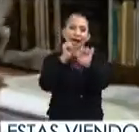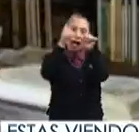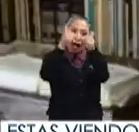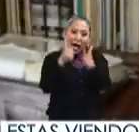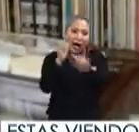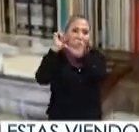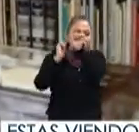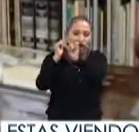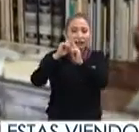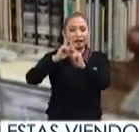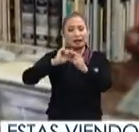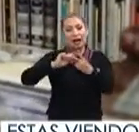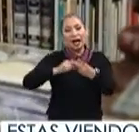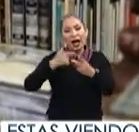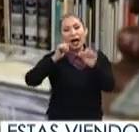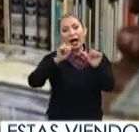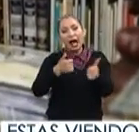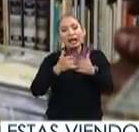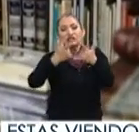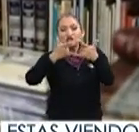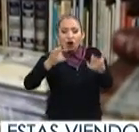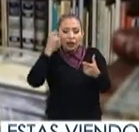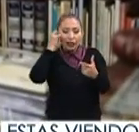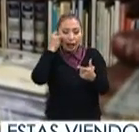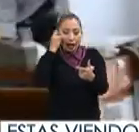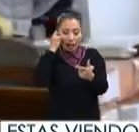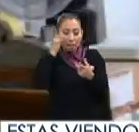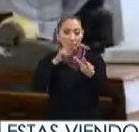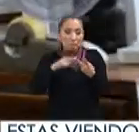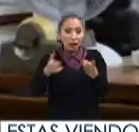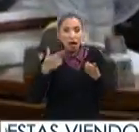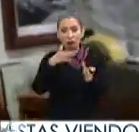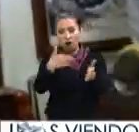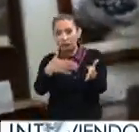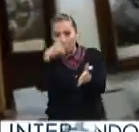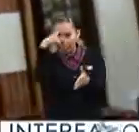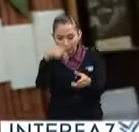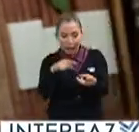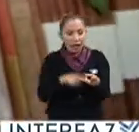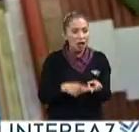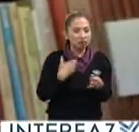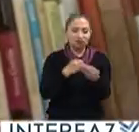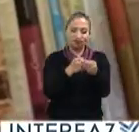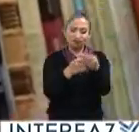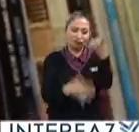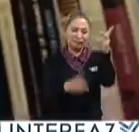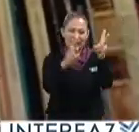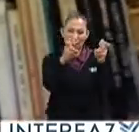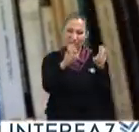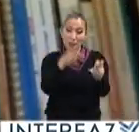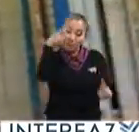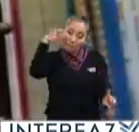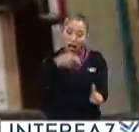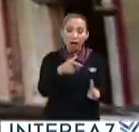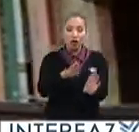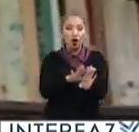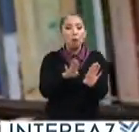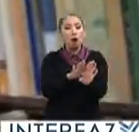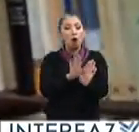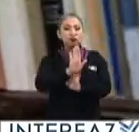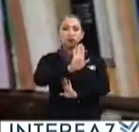arqueología, la antropología, la historia, la cocina mexicana, etcétera, y dándole un